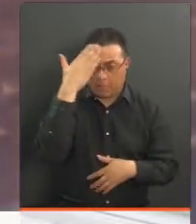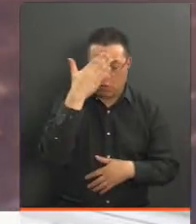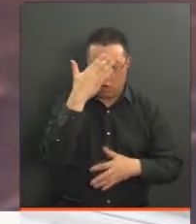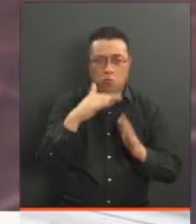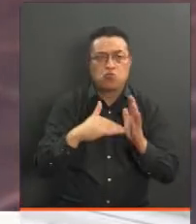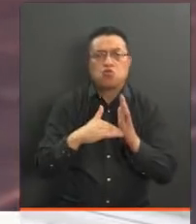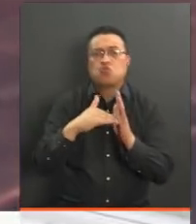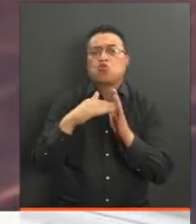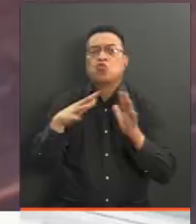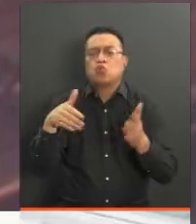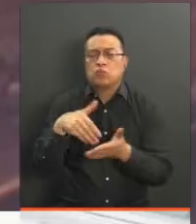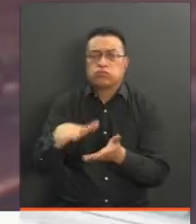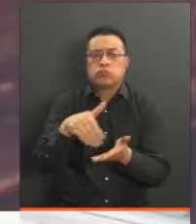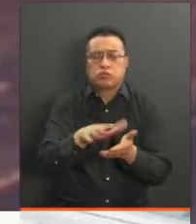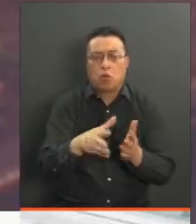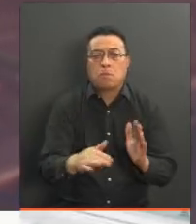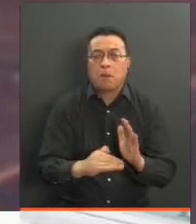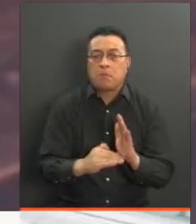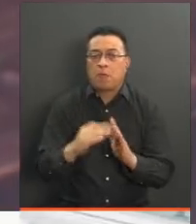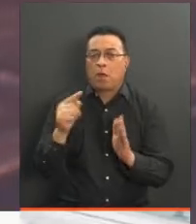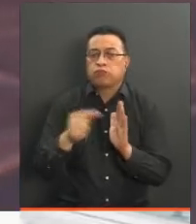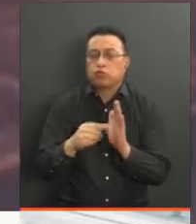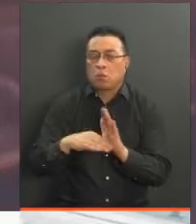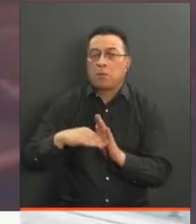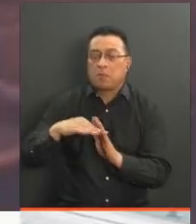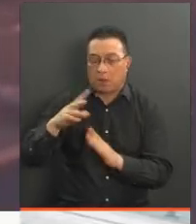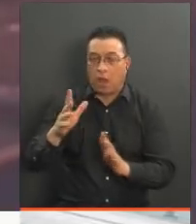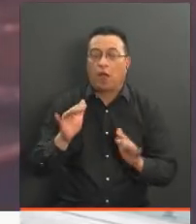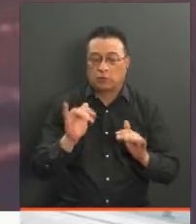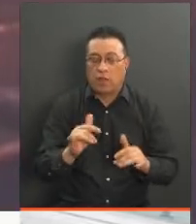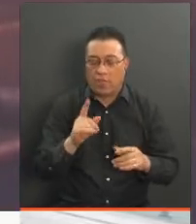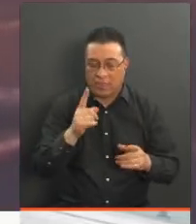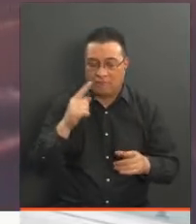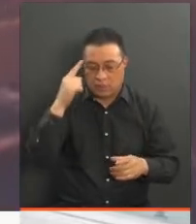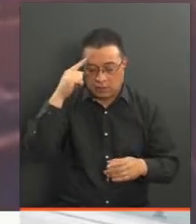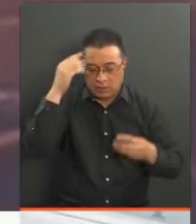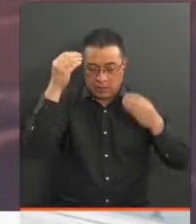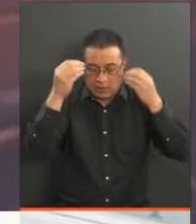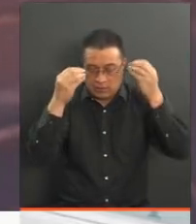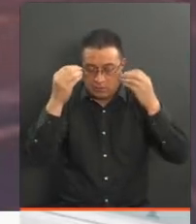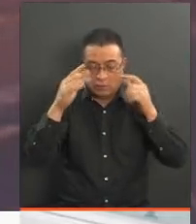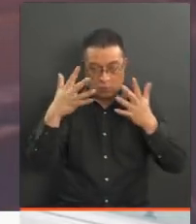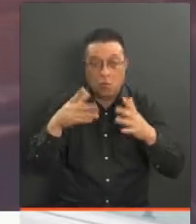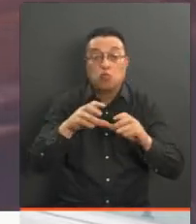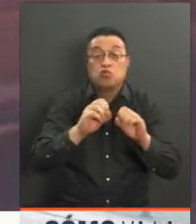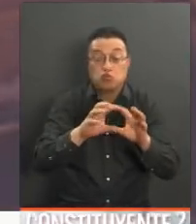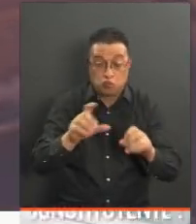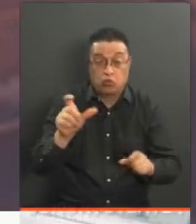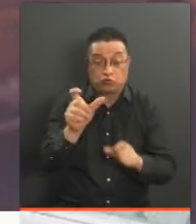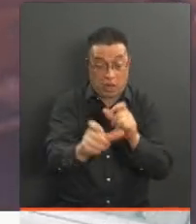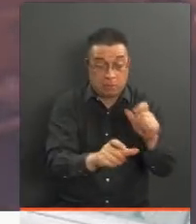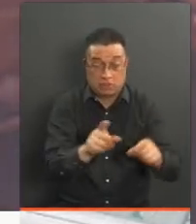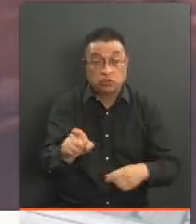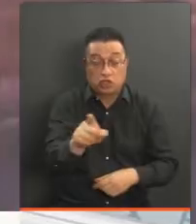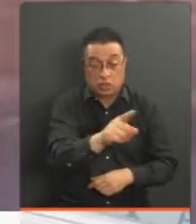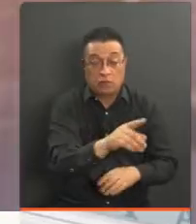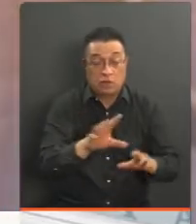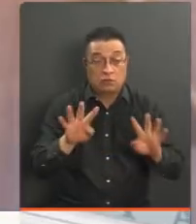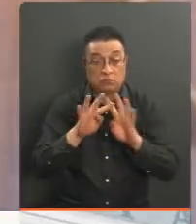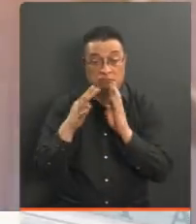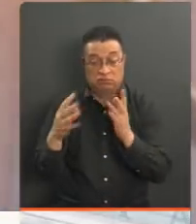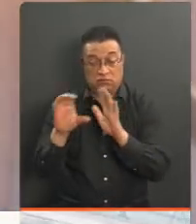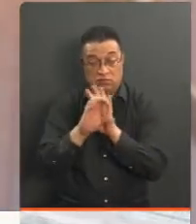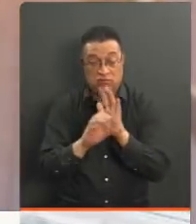dijo, evidentemente, habría que ser ciegos para no pensar que para una parte importante de la población, la convención ha caído